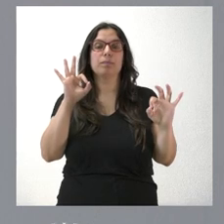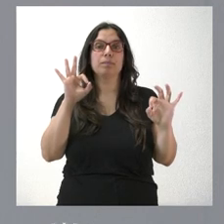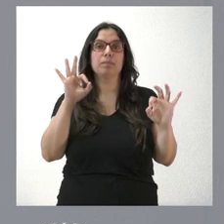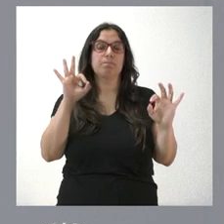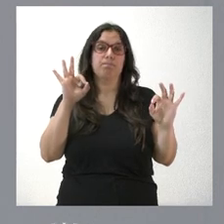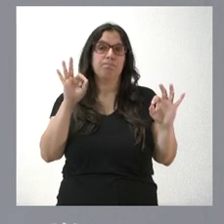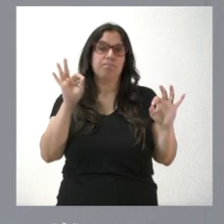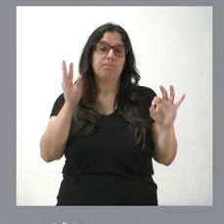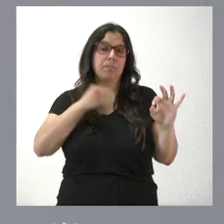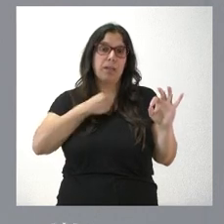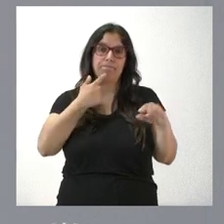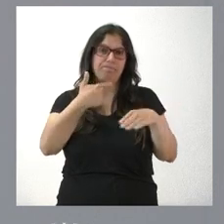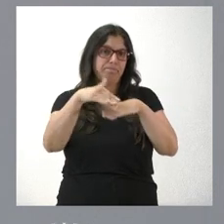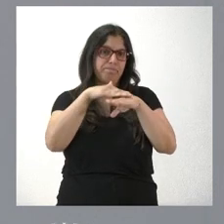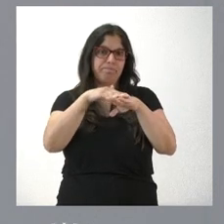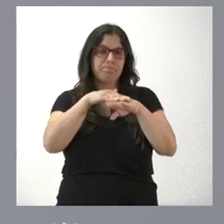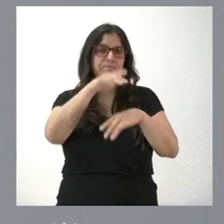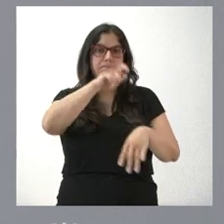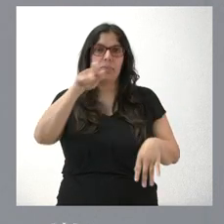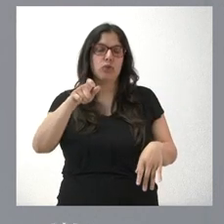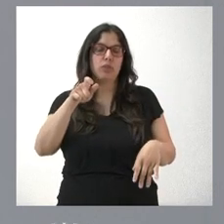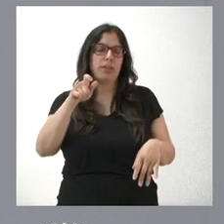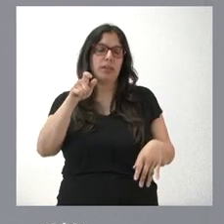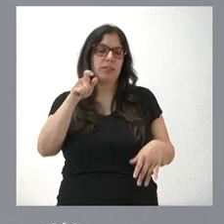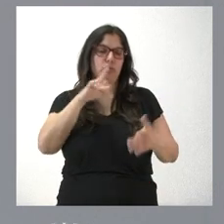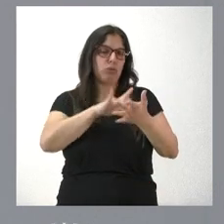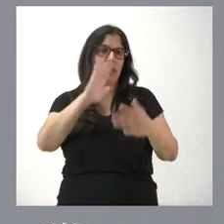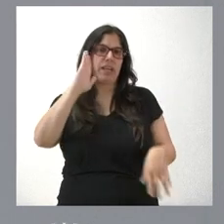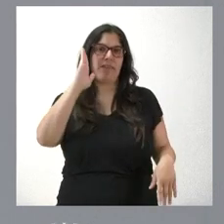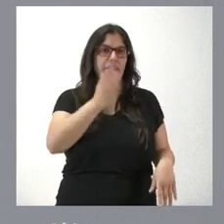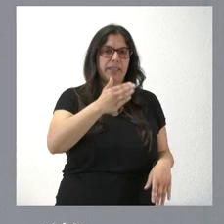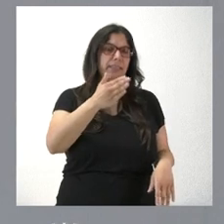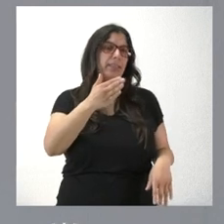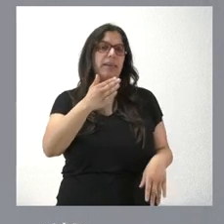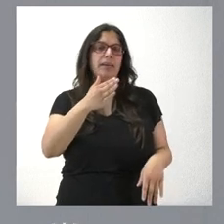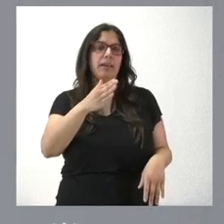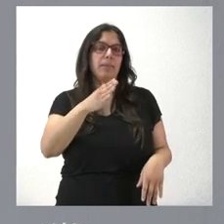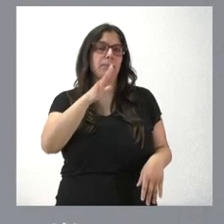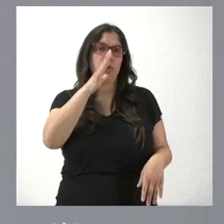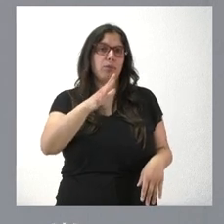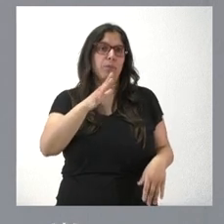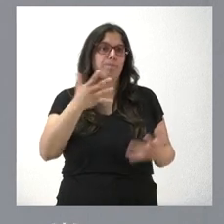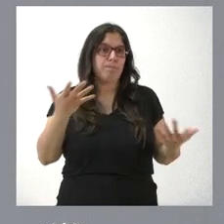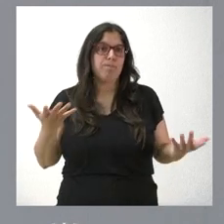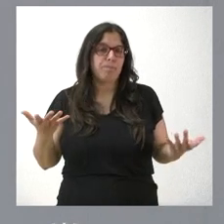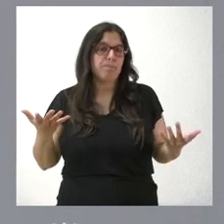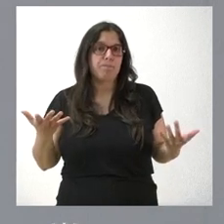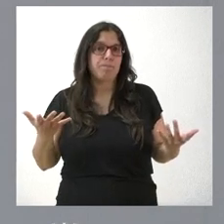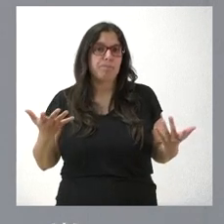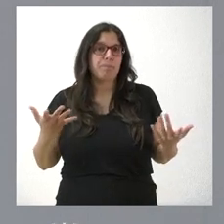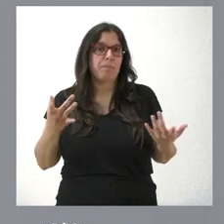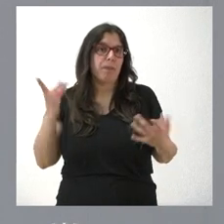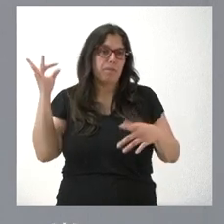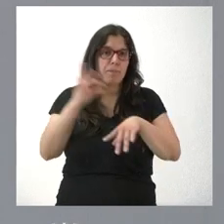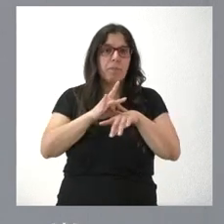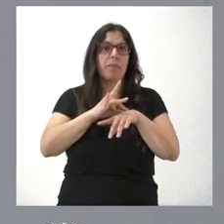lamentar y pedir disculpas a las personas que han podido verse afectadas negativamente como consecuencia de la enfermedad, de esa